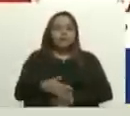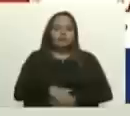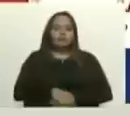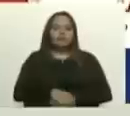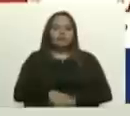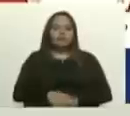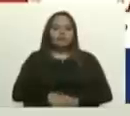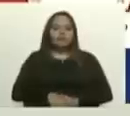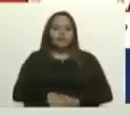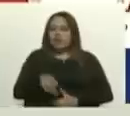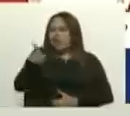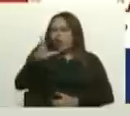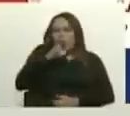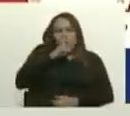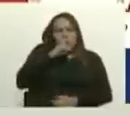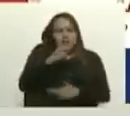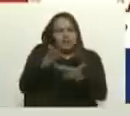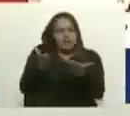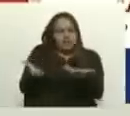Una atrocidad